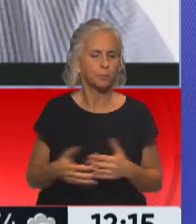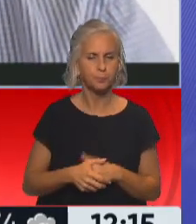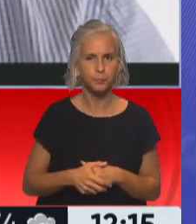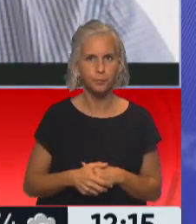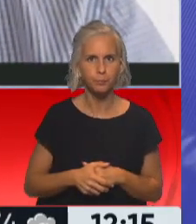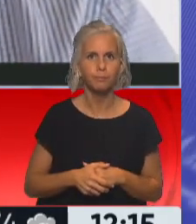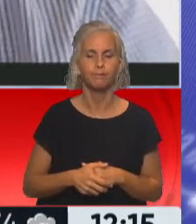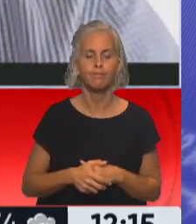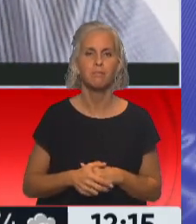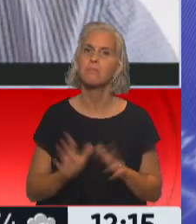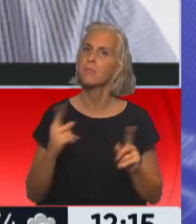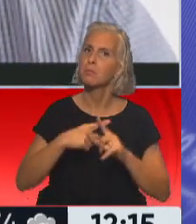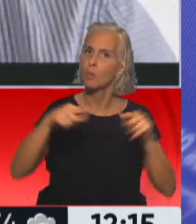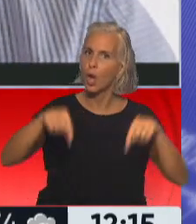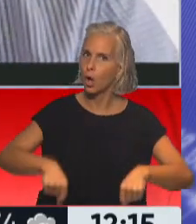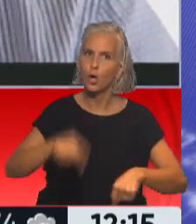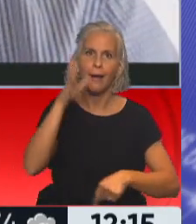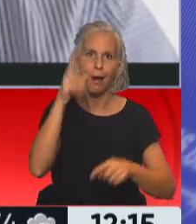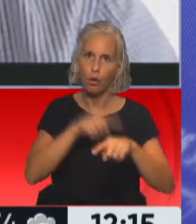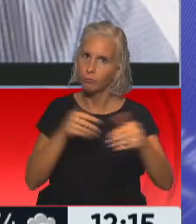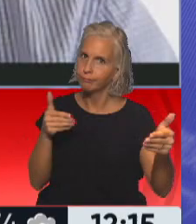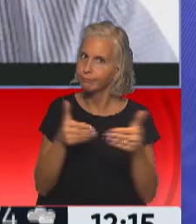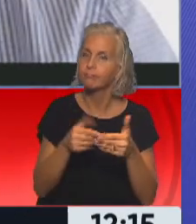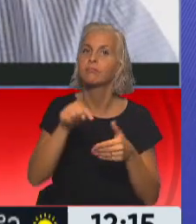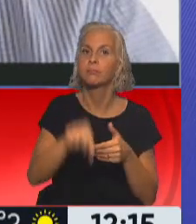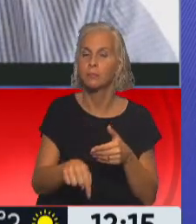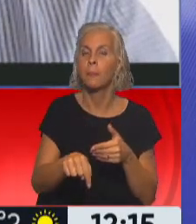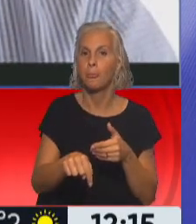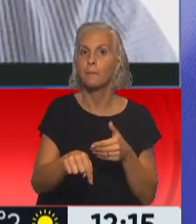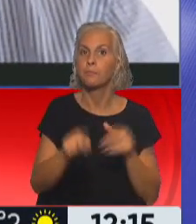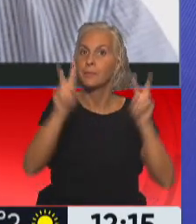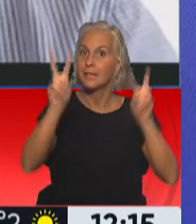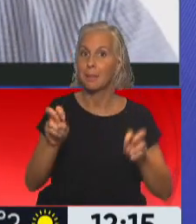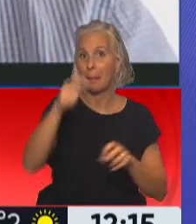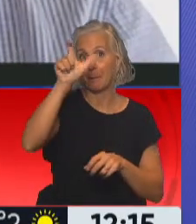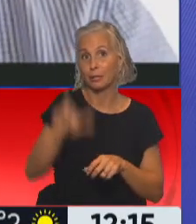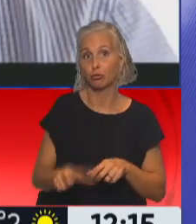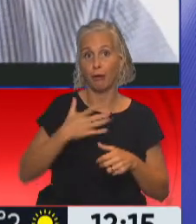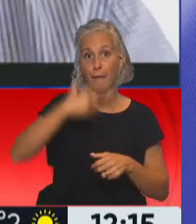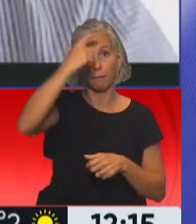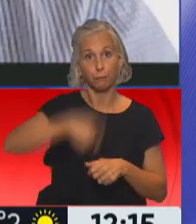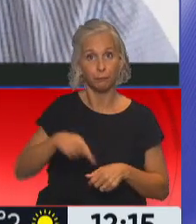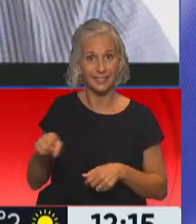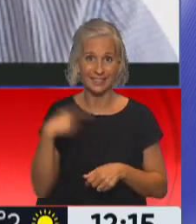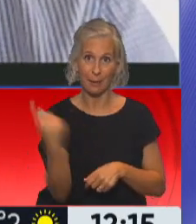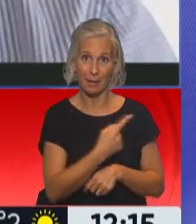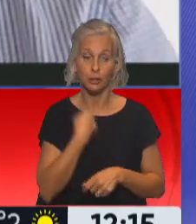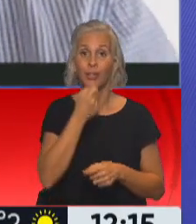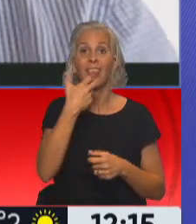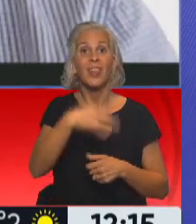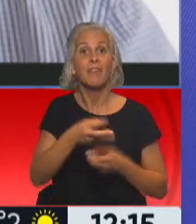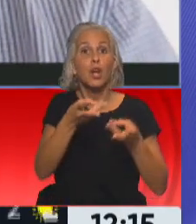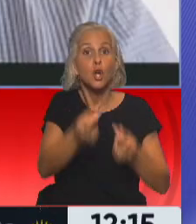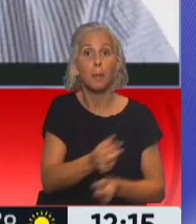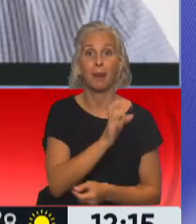Mira, por de pronto hay una que es muy de corto plazo, que es que justamente a nivel de las personas físicas, quienes tengan que comprar